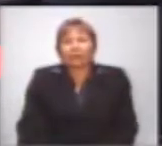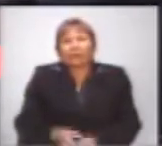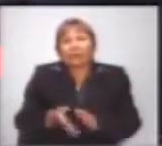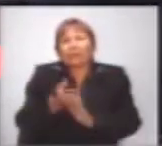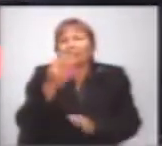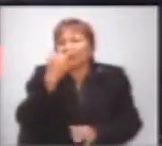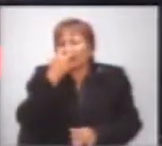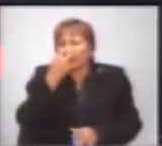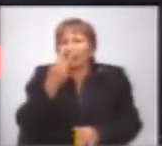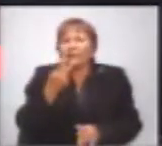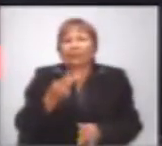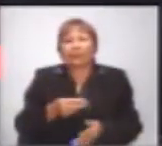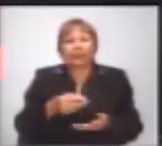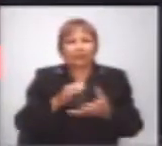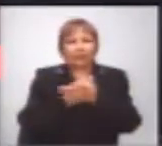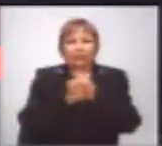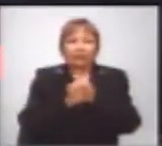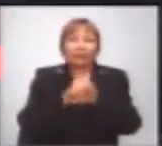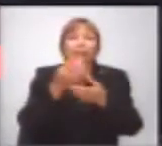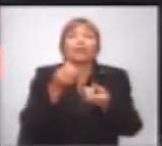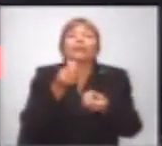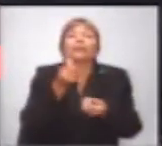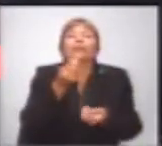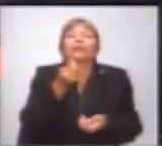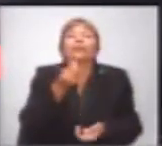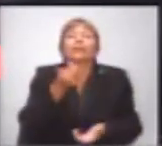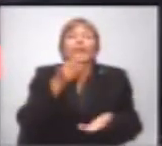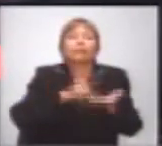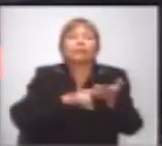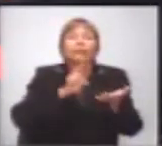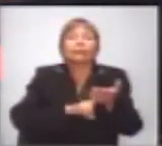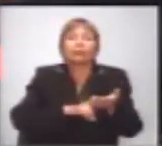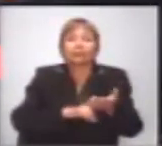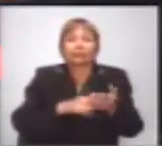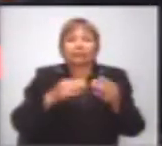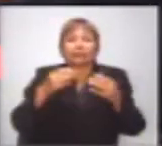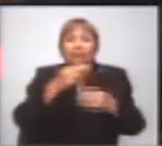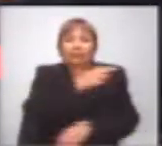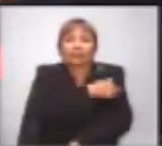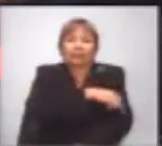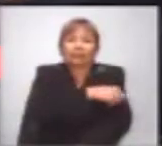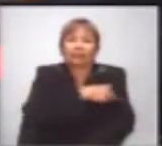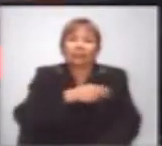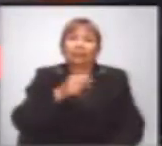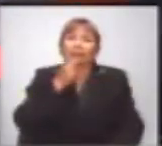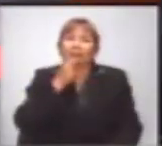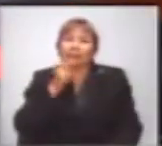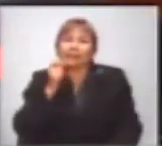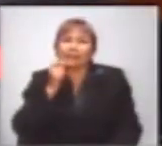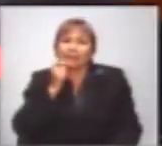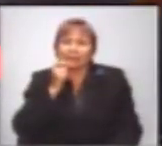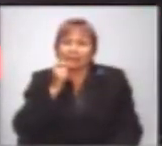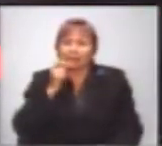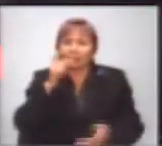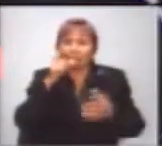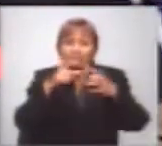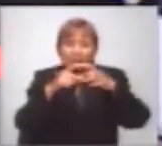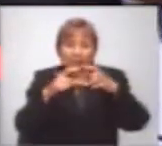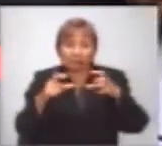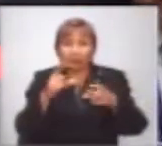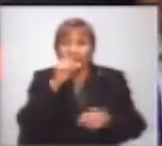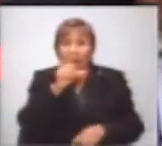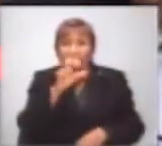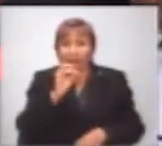Vayan a ver, pues, colegas, cuánto les cobran el seguro en las clínicas privadas. Una receta que cuesta